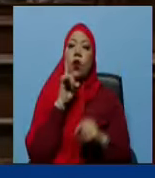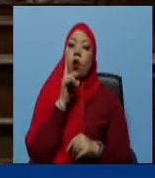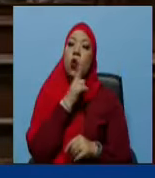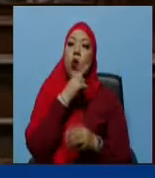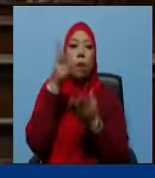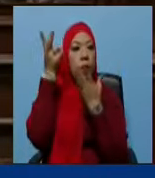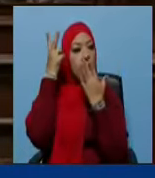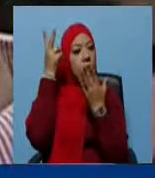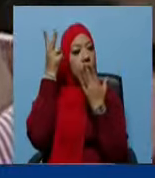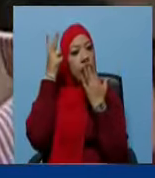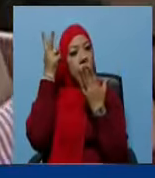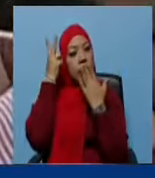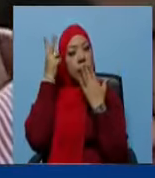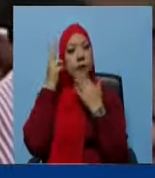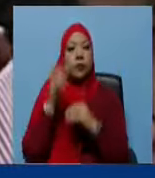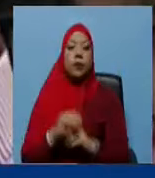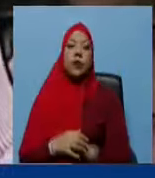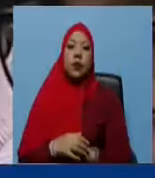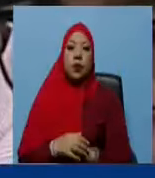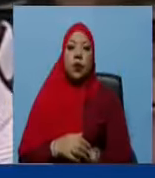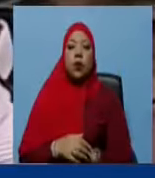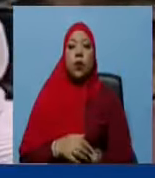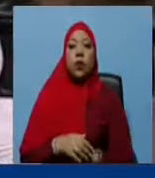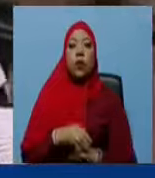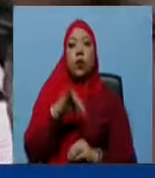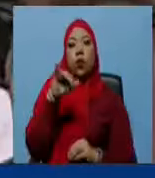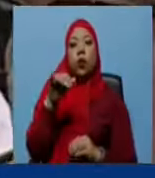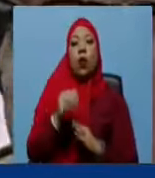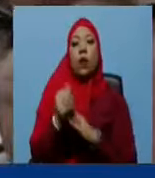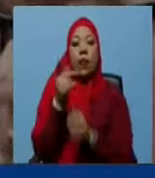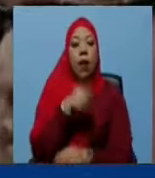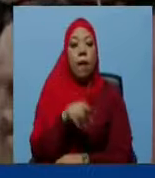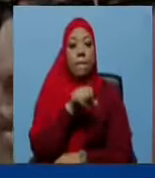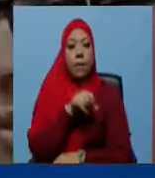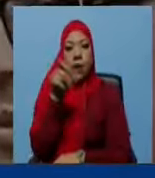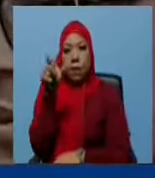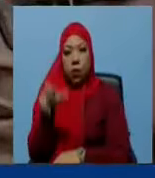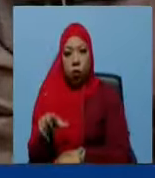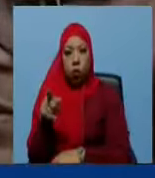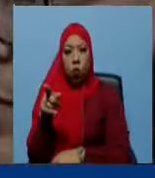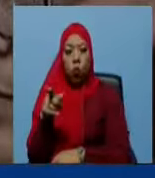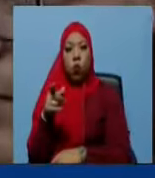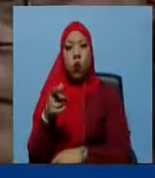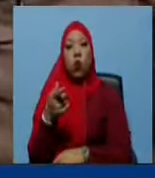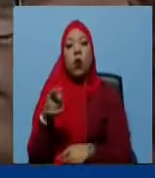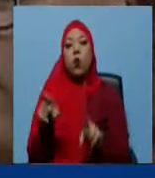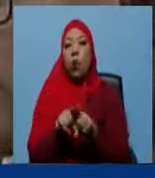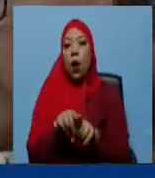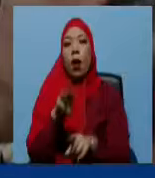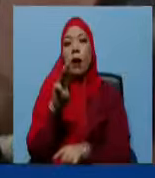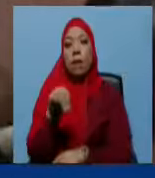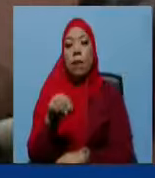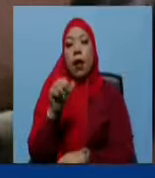indígena, allá el gran José María España, el gran Manuel Gual